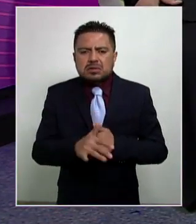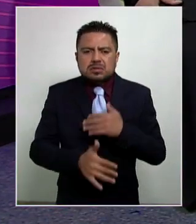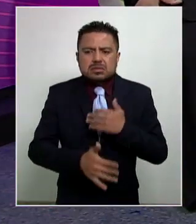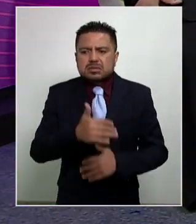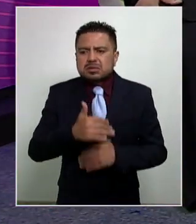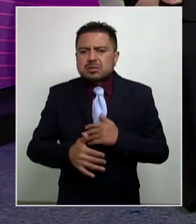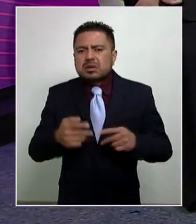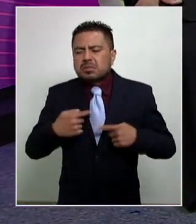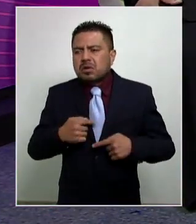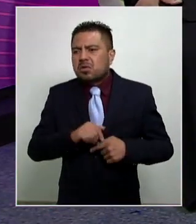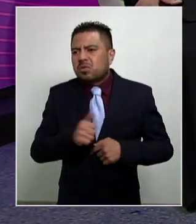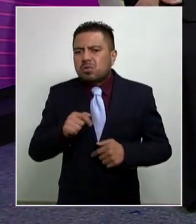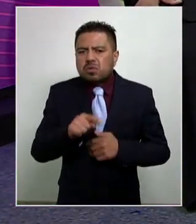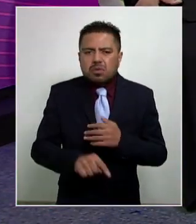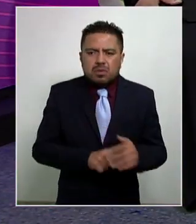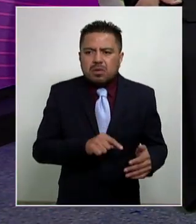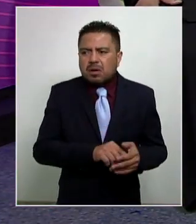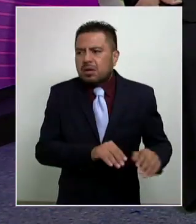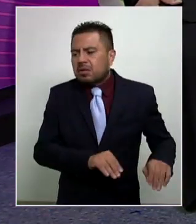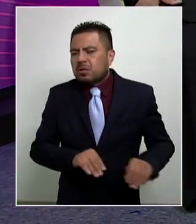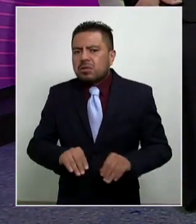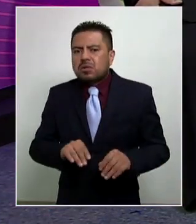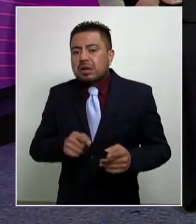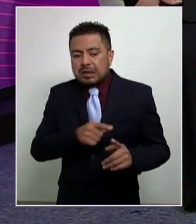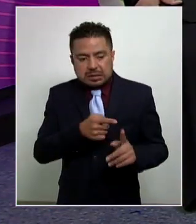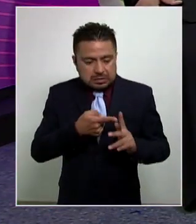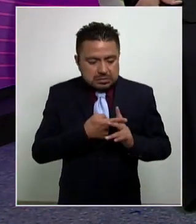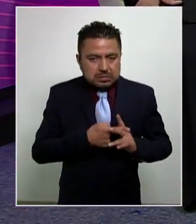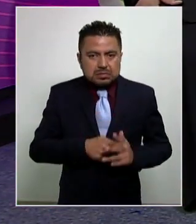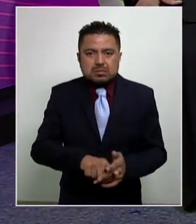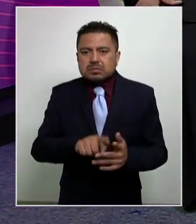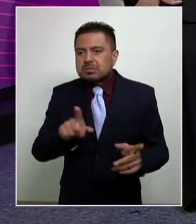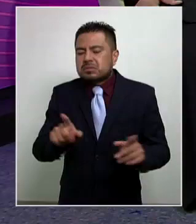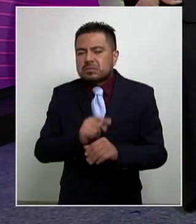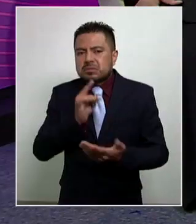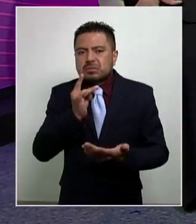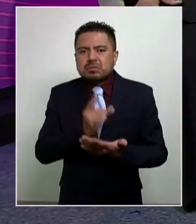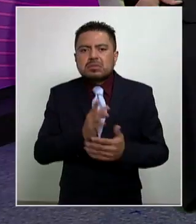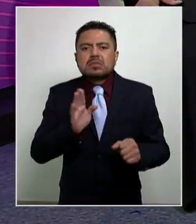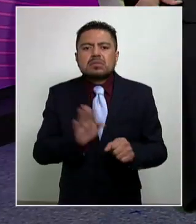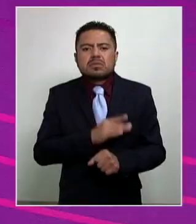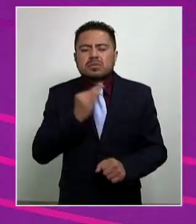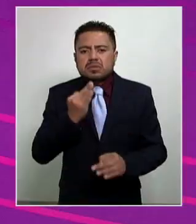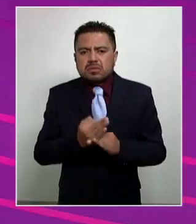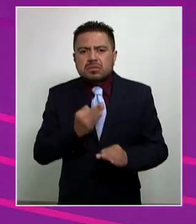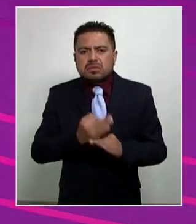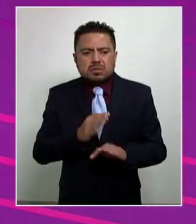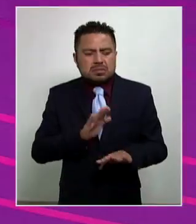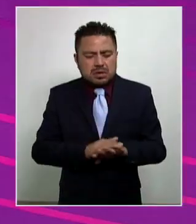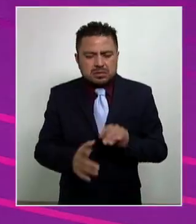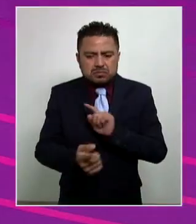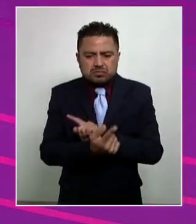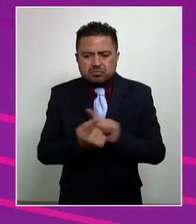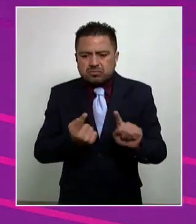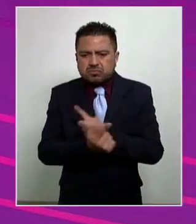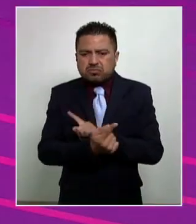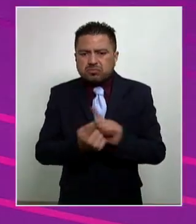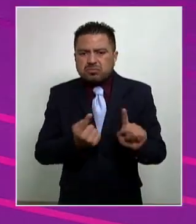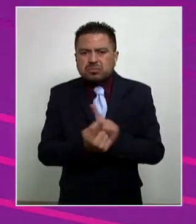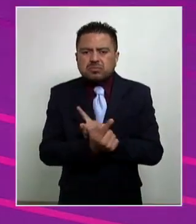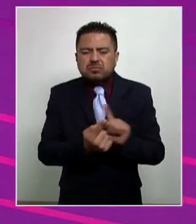un lugar a otro. Y es solo un comienzo, porque nos vamos a estar enfrentando